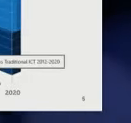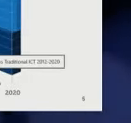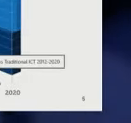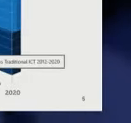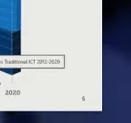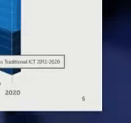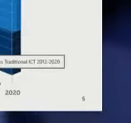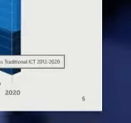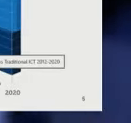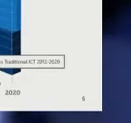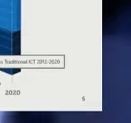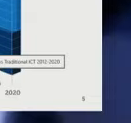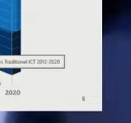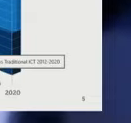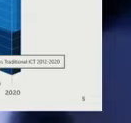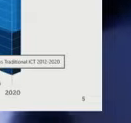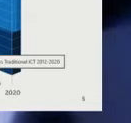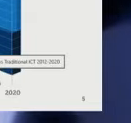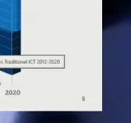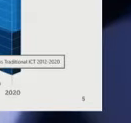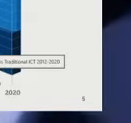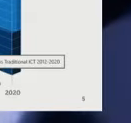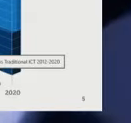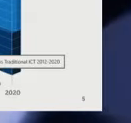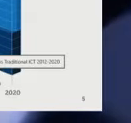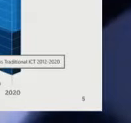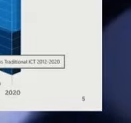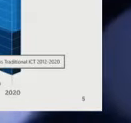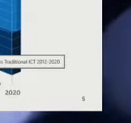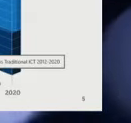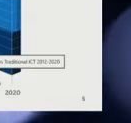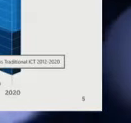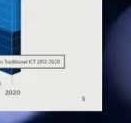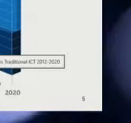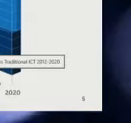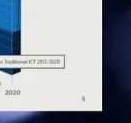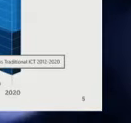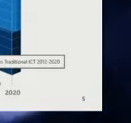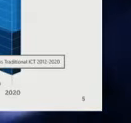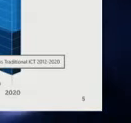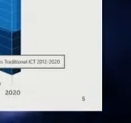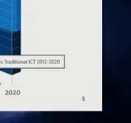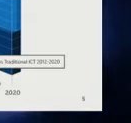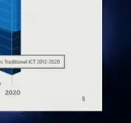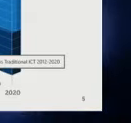se observa que 'internet de las cosas'